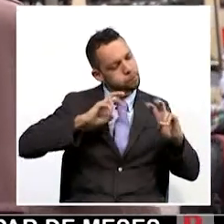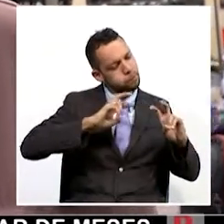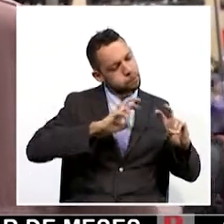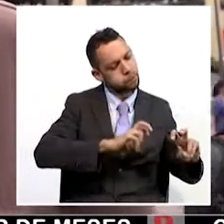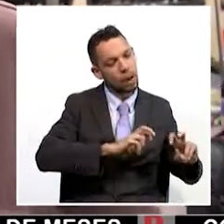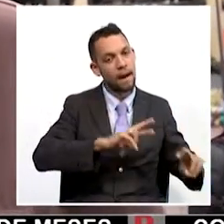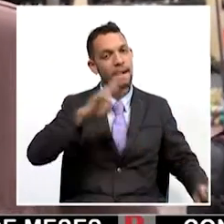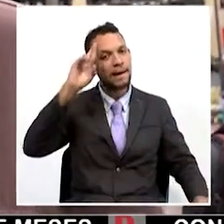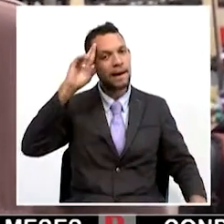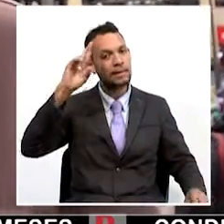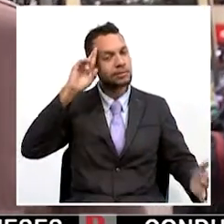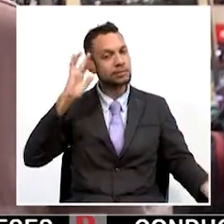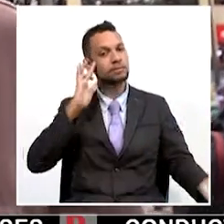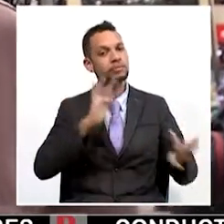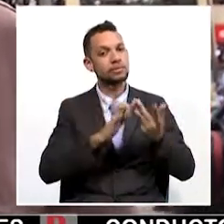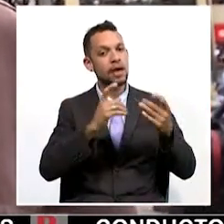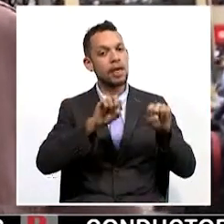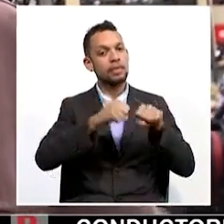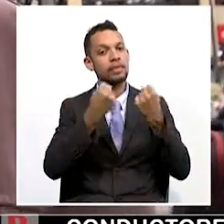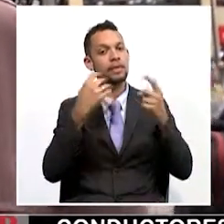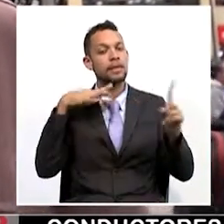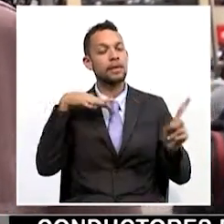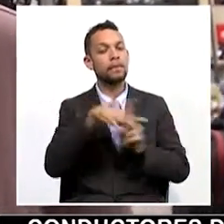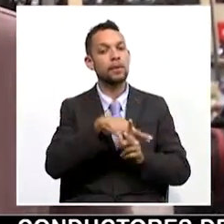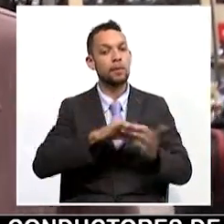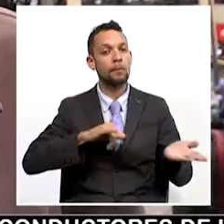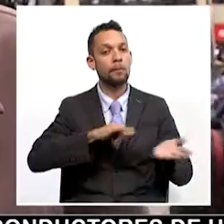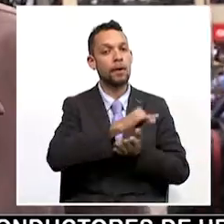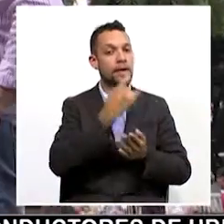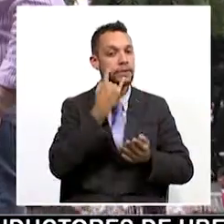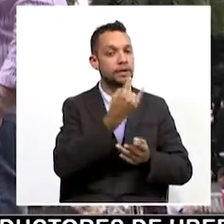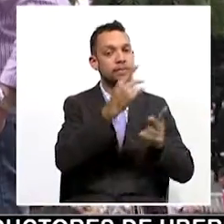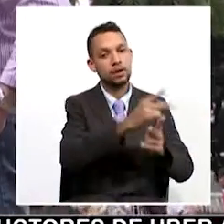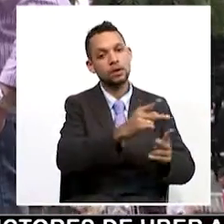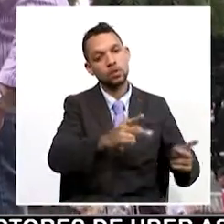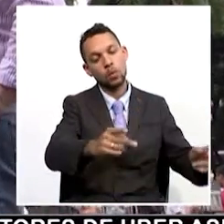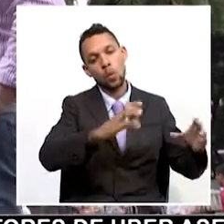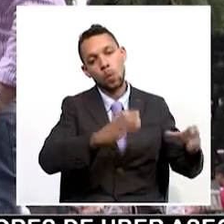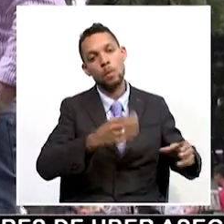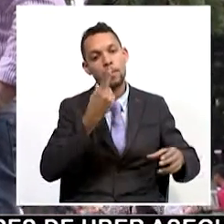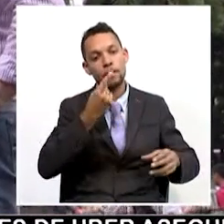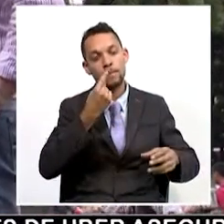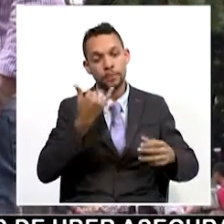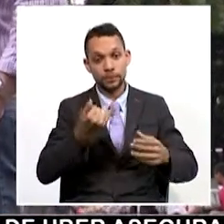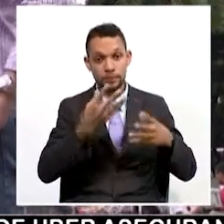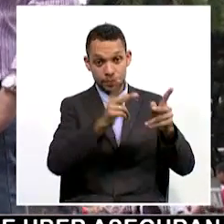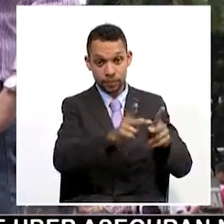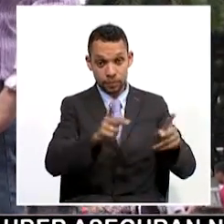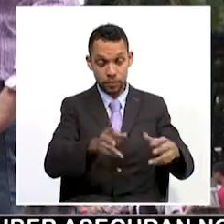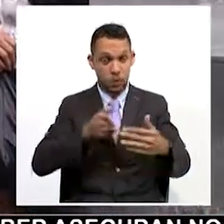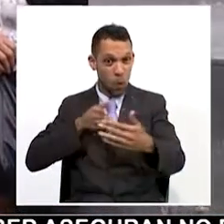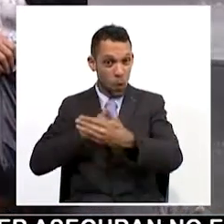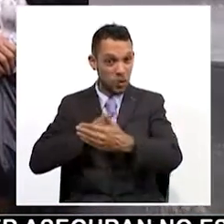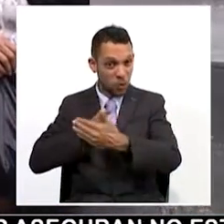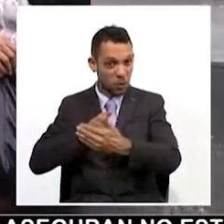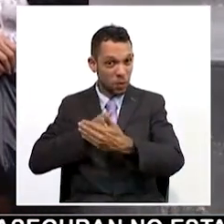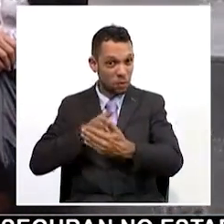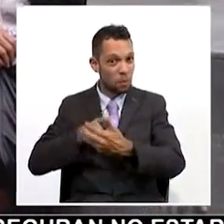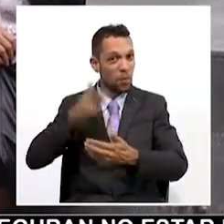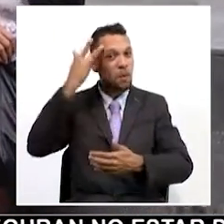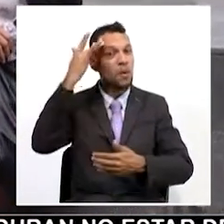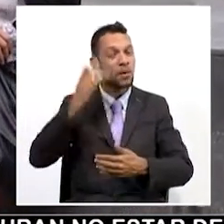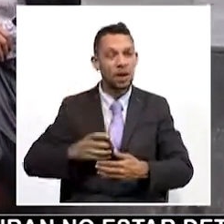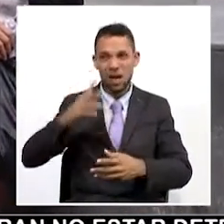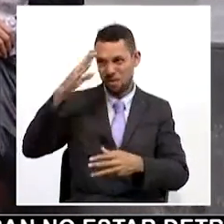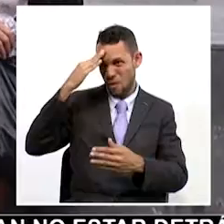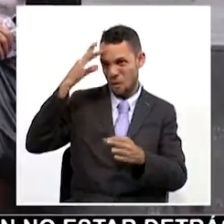la razón de que aquí hay un daño al patrimonio público y a los intereses de los pereiranos. Quienes están en contra de esta APP manifestaron que no